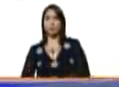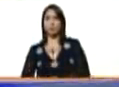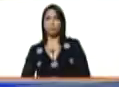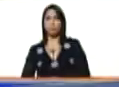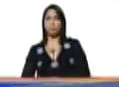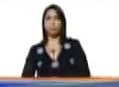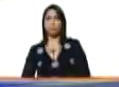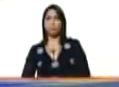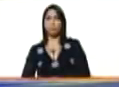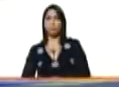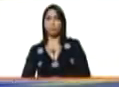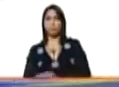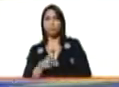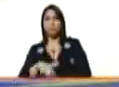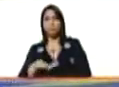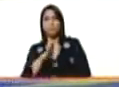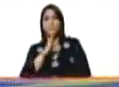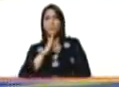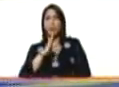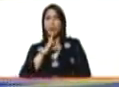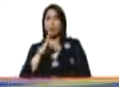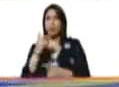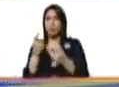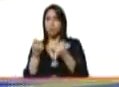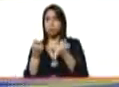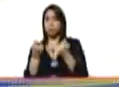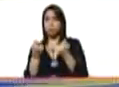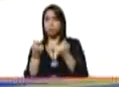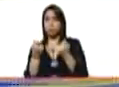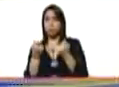en el campo de la banca, de la finanza,